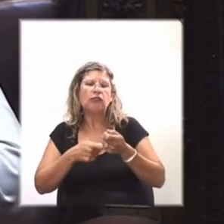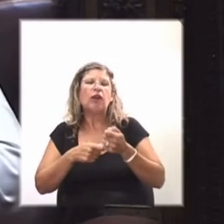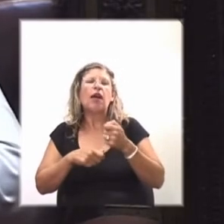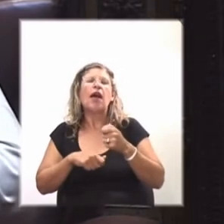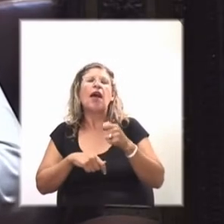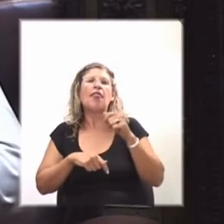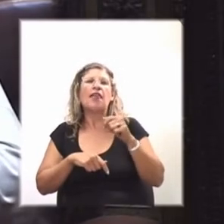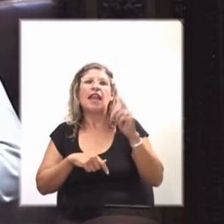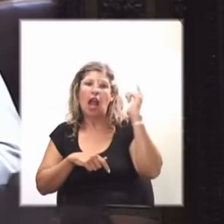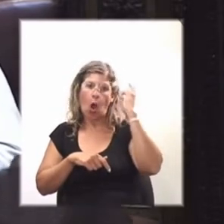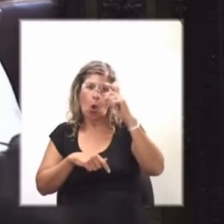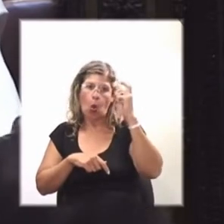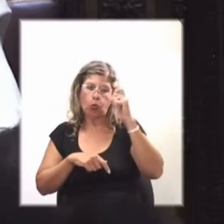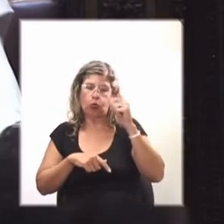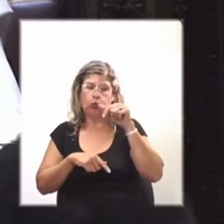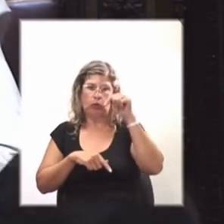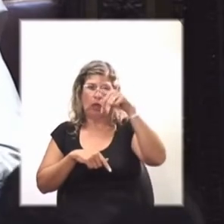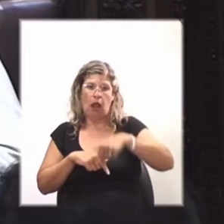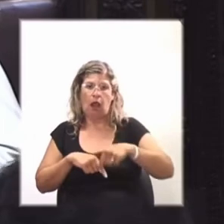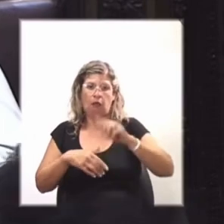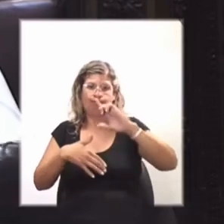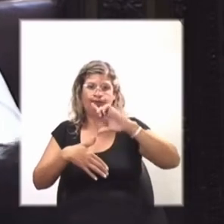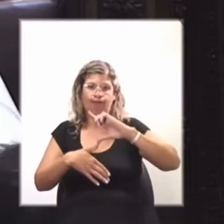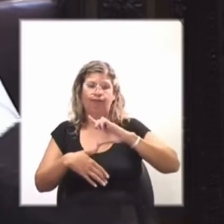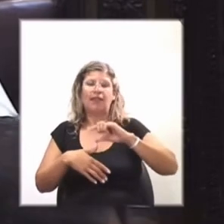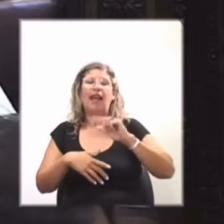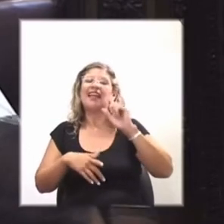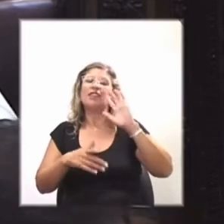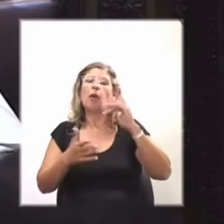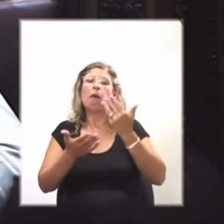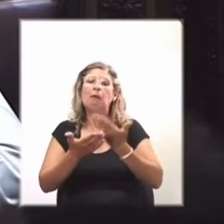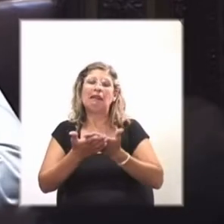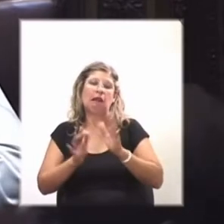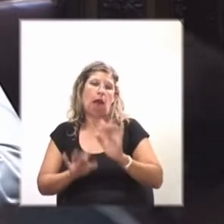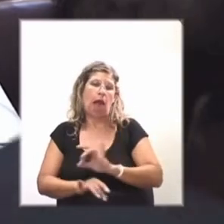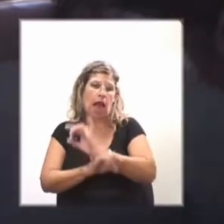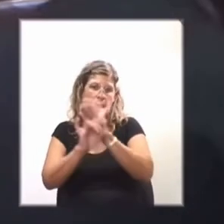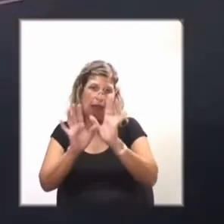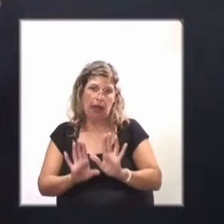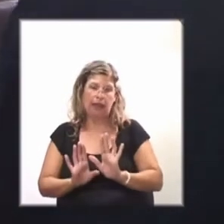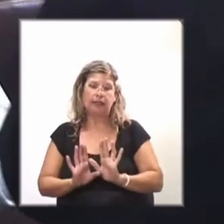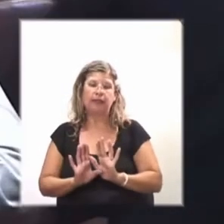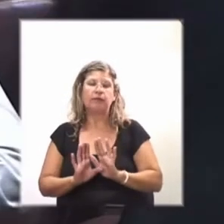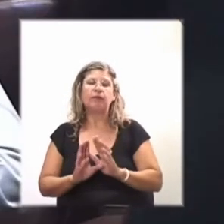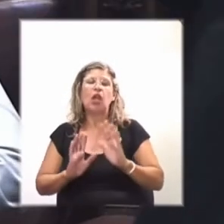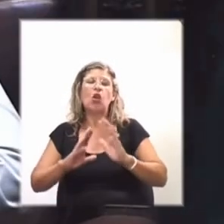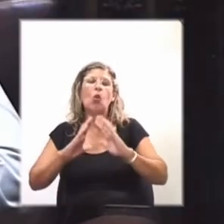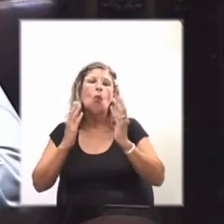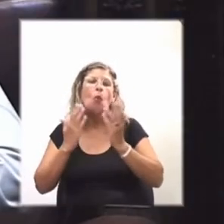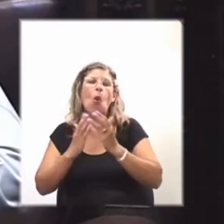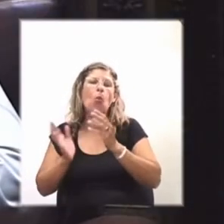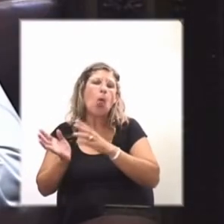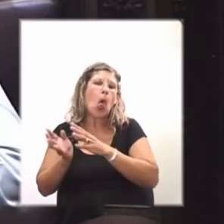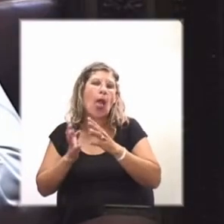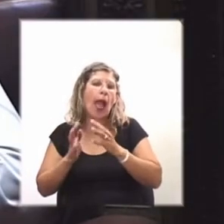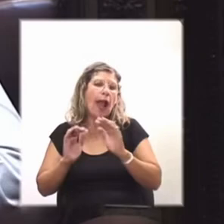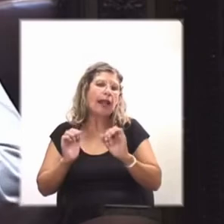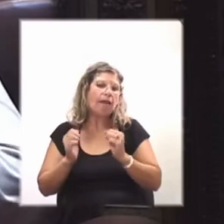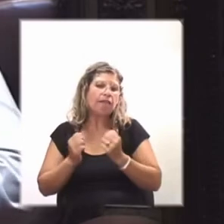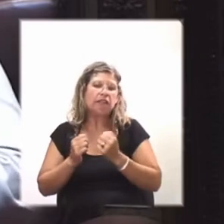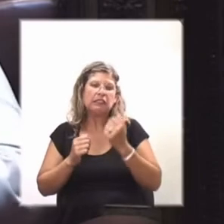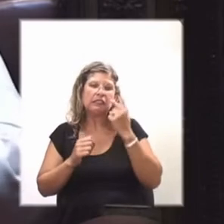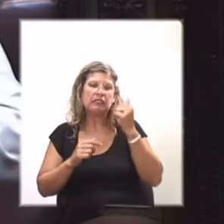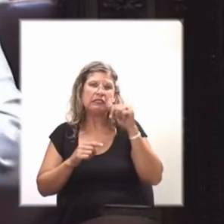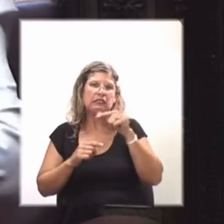el continente. Así lo planteaban claramente. En un mundo de Guerra Fría y a partir de una doctrina de la